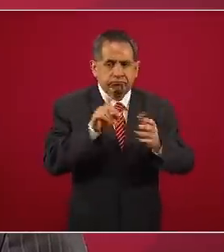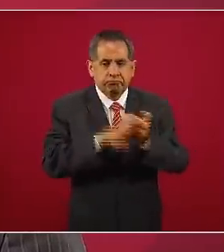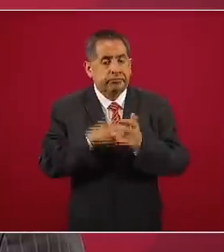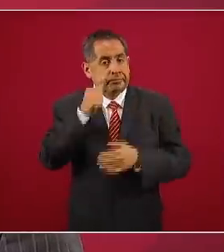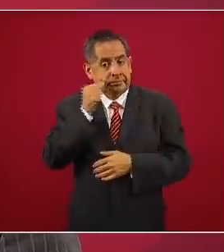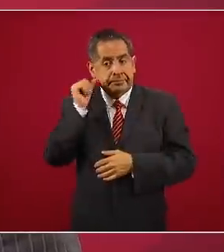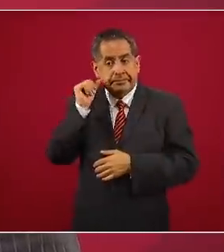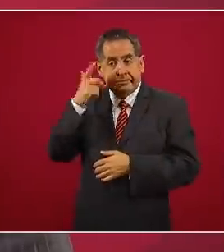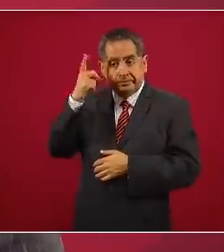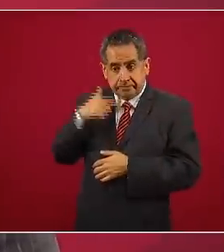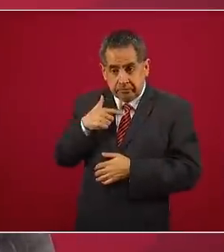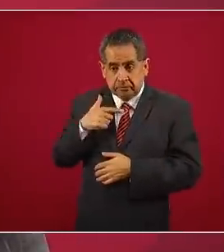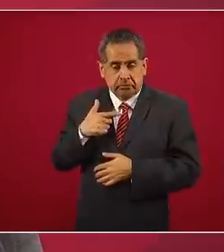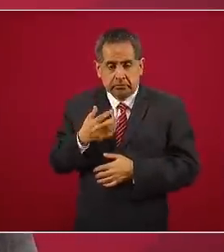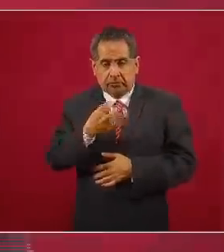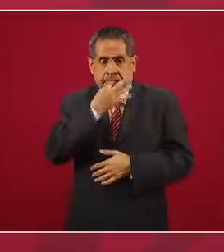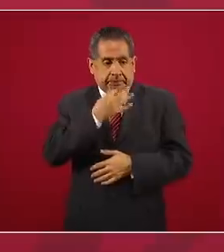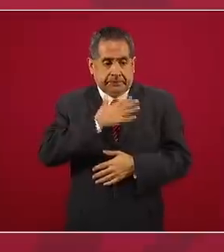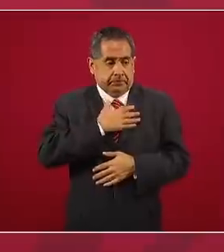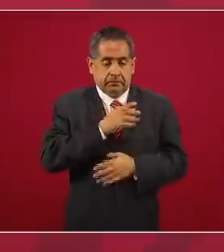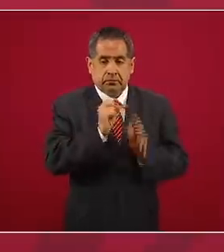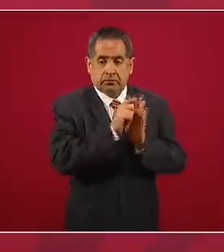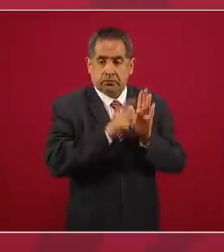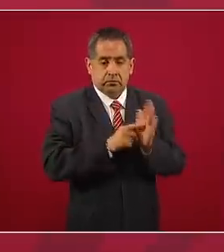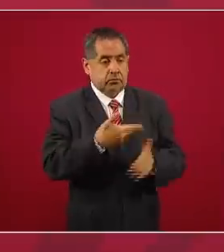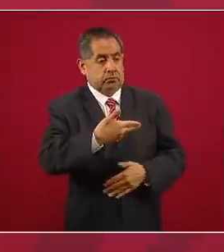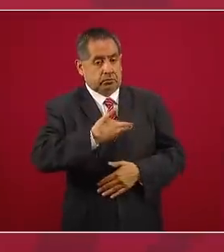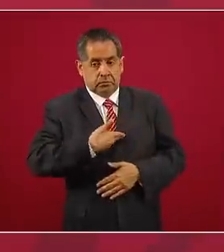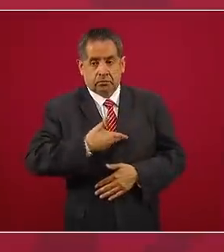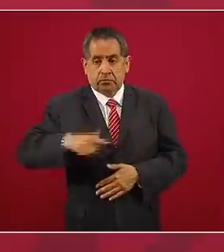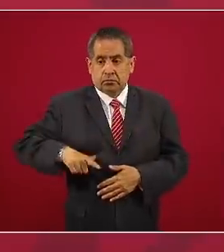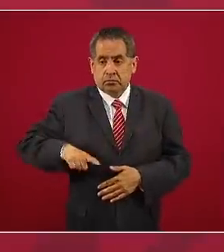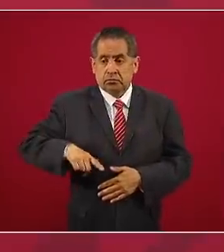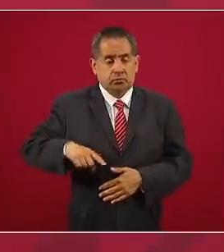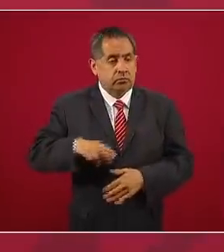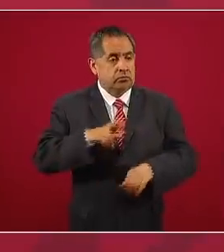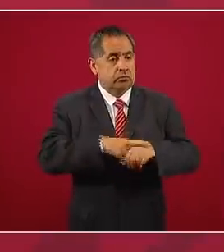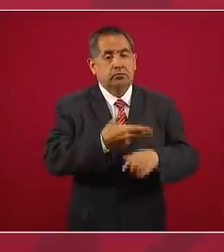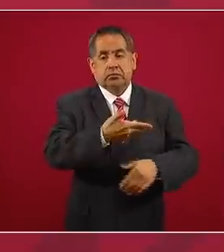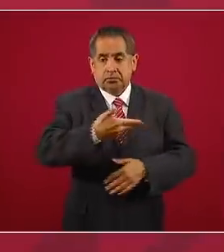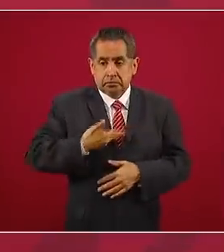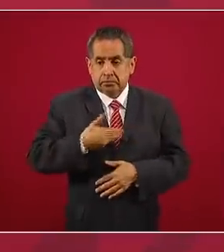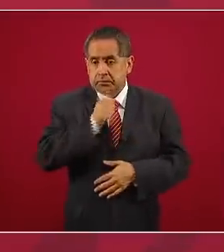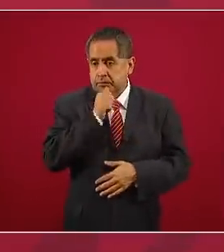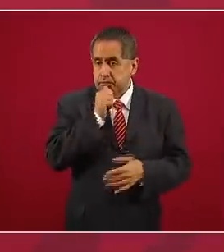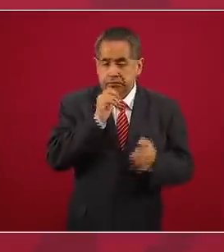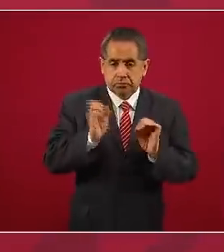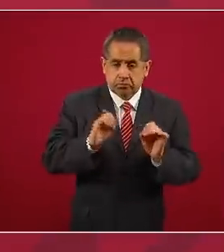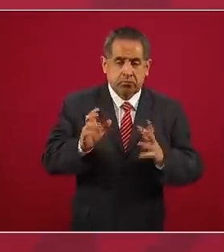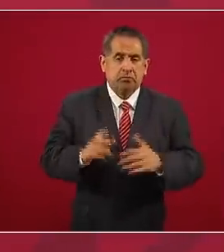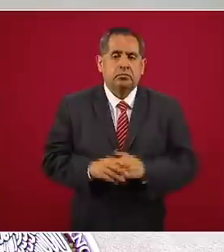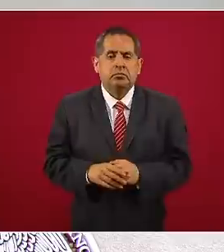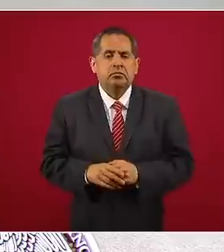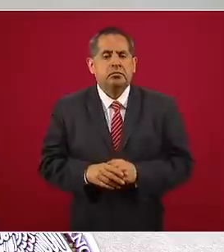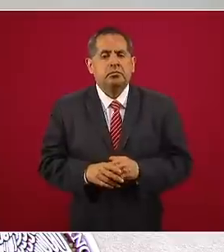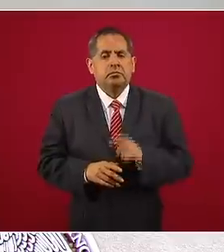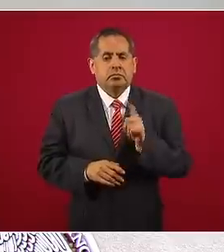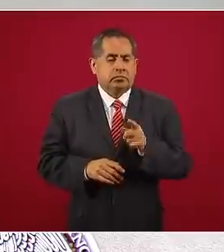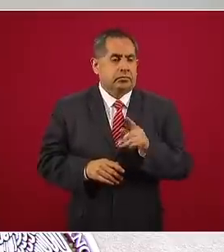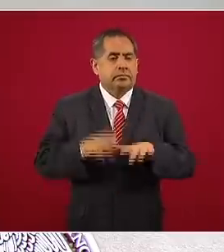noche de ayer no teníamos todavía solicitud de los gobernadores de declaratorias y recordar que muchas veces no es